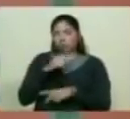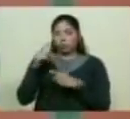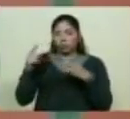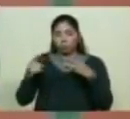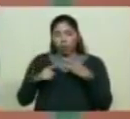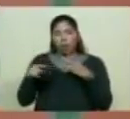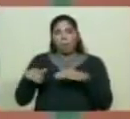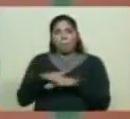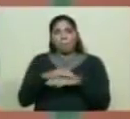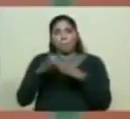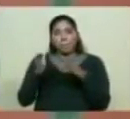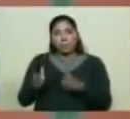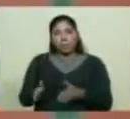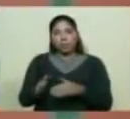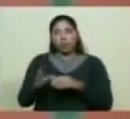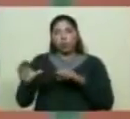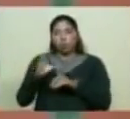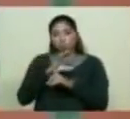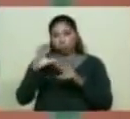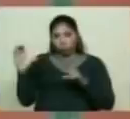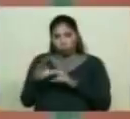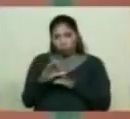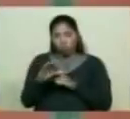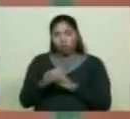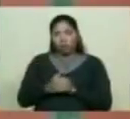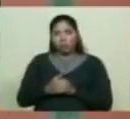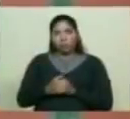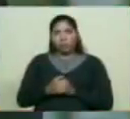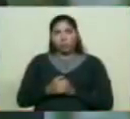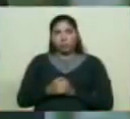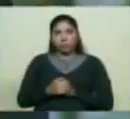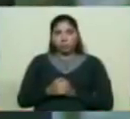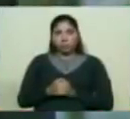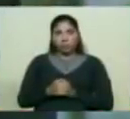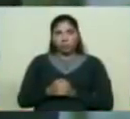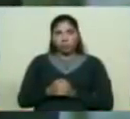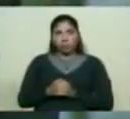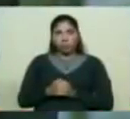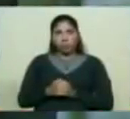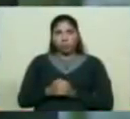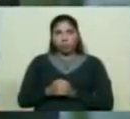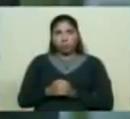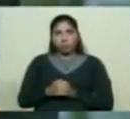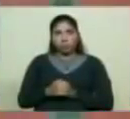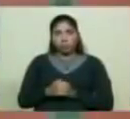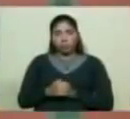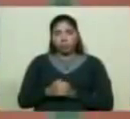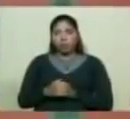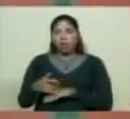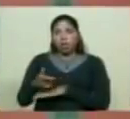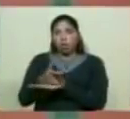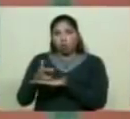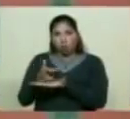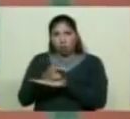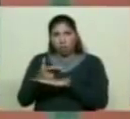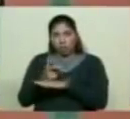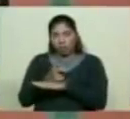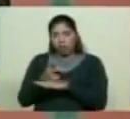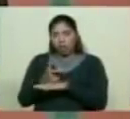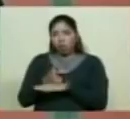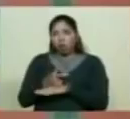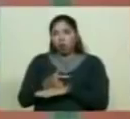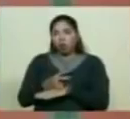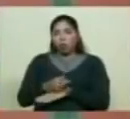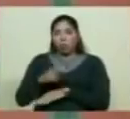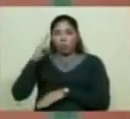del poder popular para la cultura ernesto emilio villegas por el hat por el gobernador del estado bolívar justo noguera